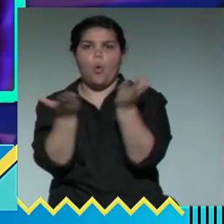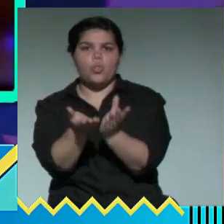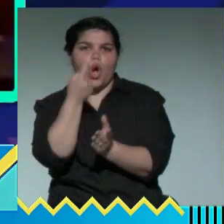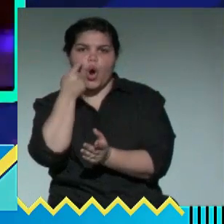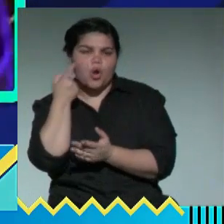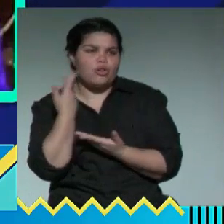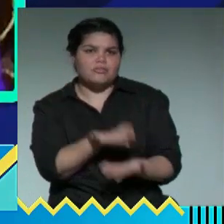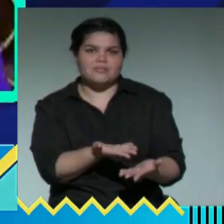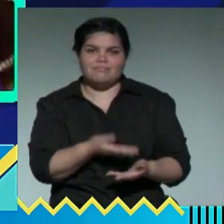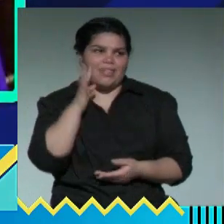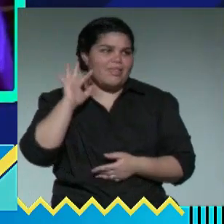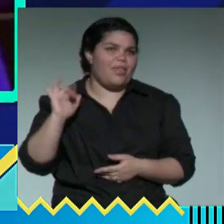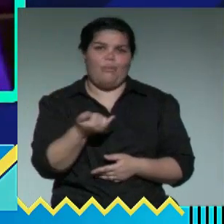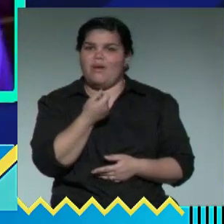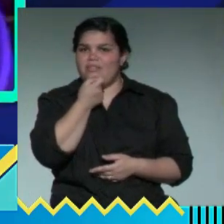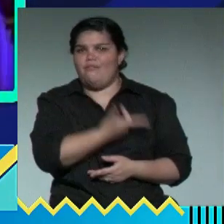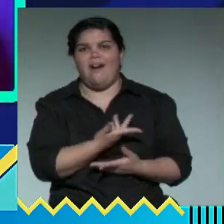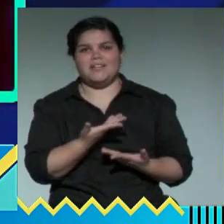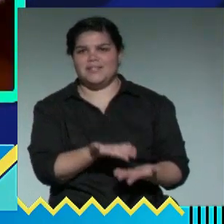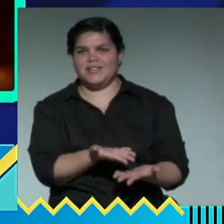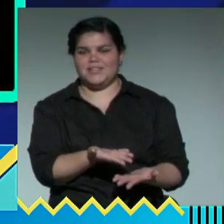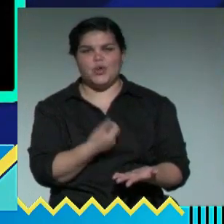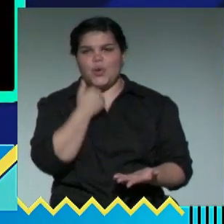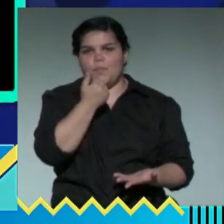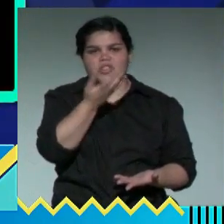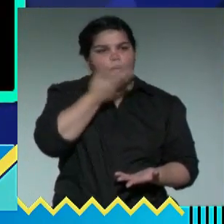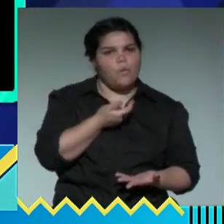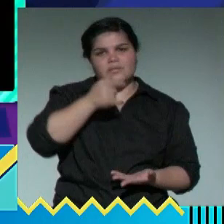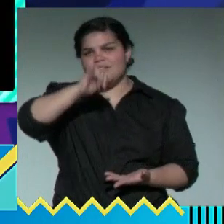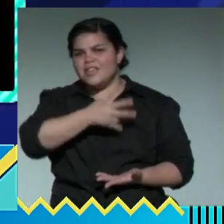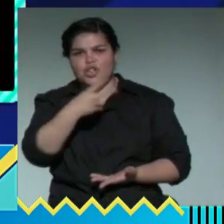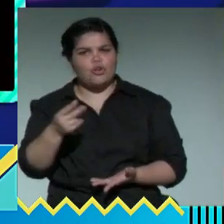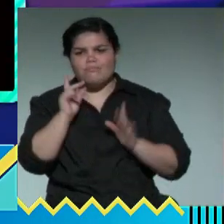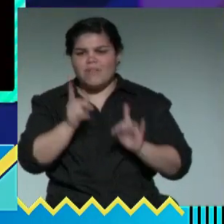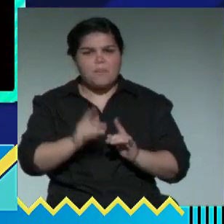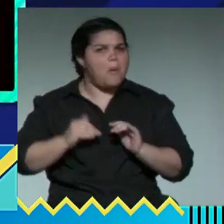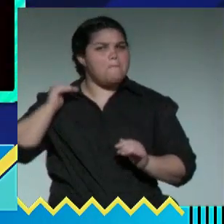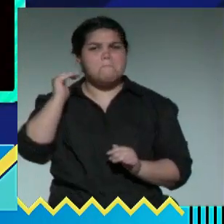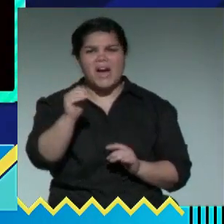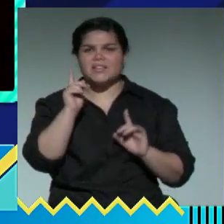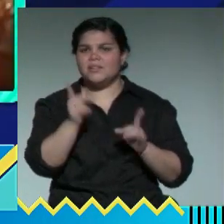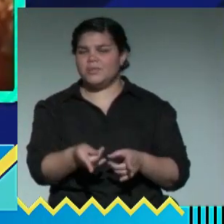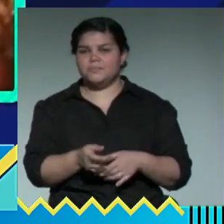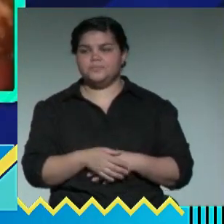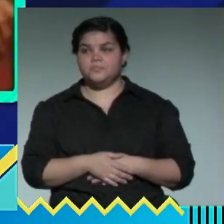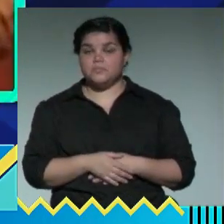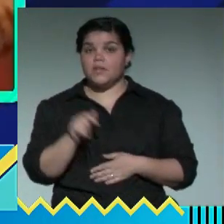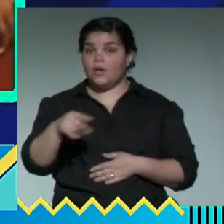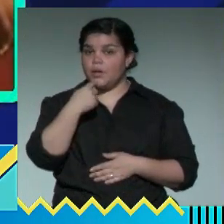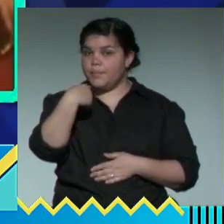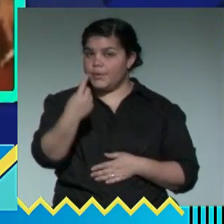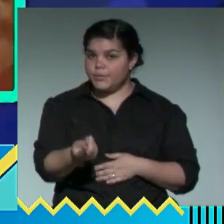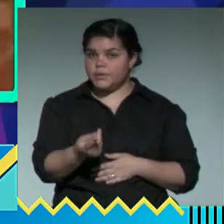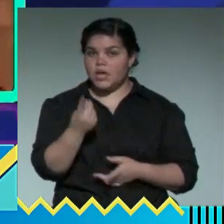evidencias son las que hay, o sea, va más allá de los gustos. Bien. Leo, para meternos un poquito quizás en la